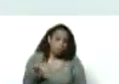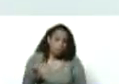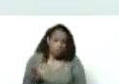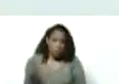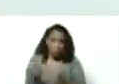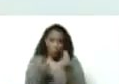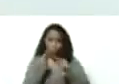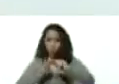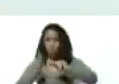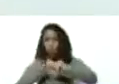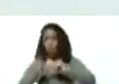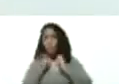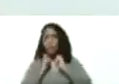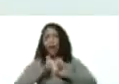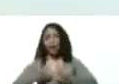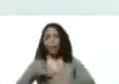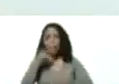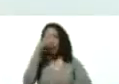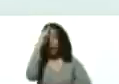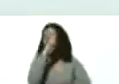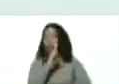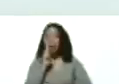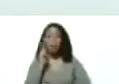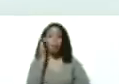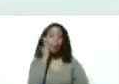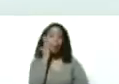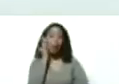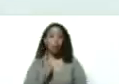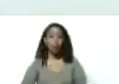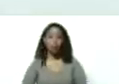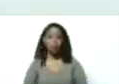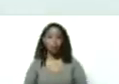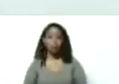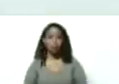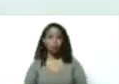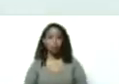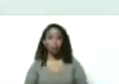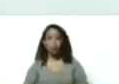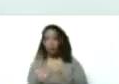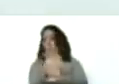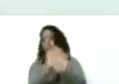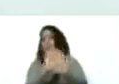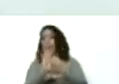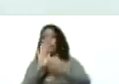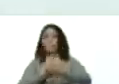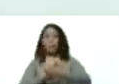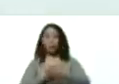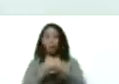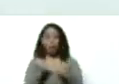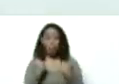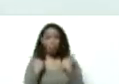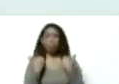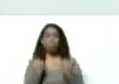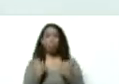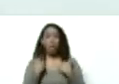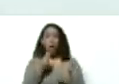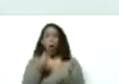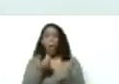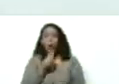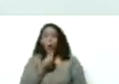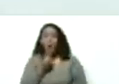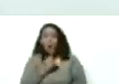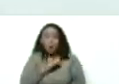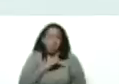niño de perder a su padre, de perder a su madre, que ya había pasado como joven por el